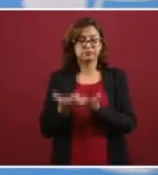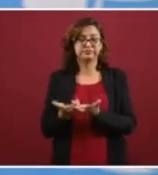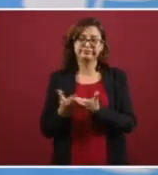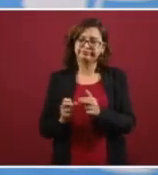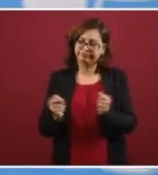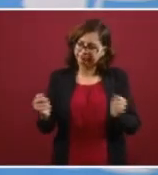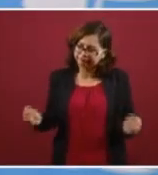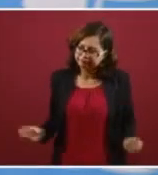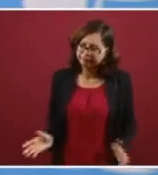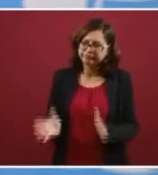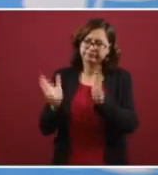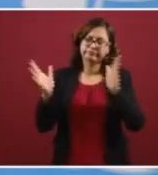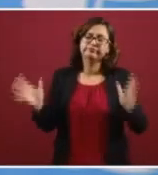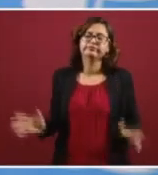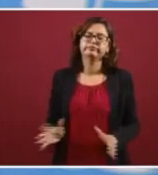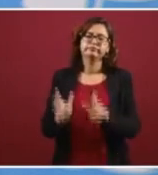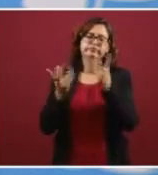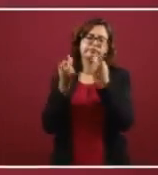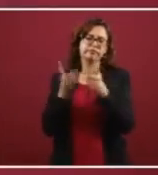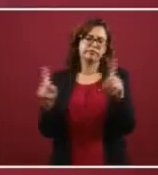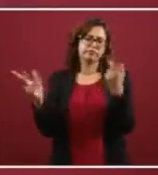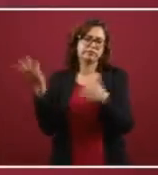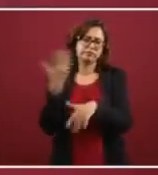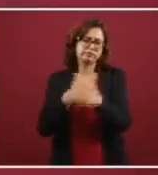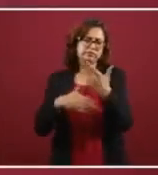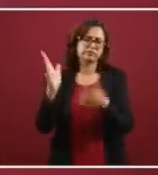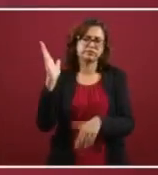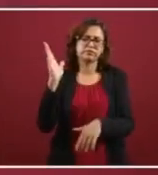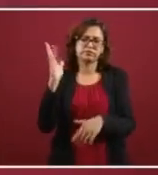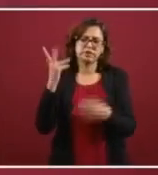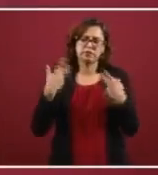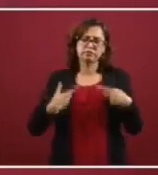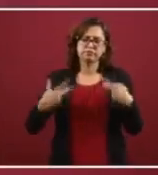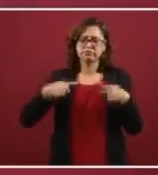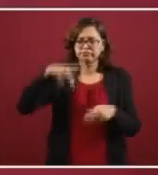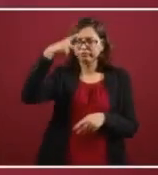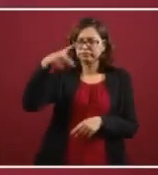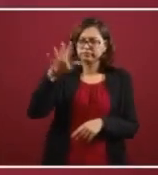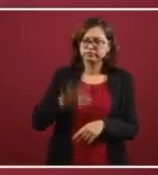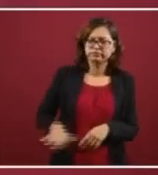el desarrollo de nuestro pueblo,